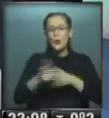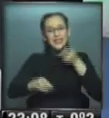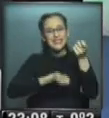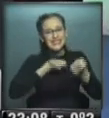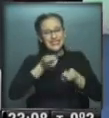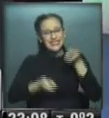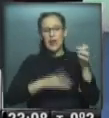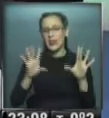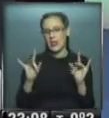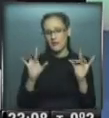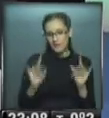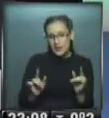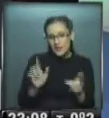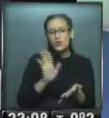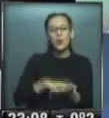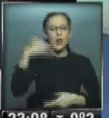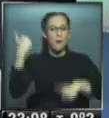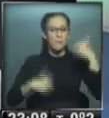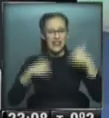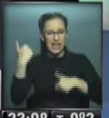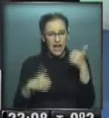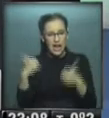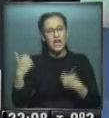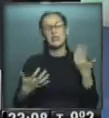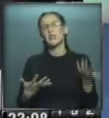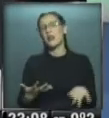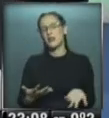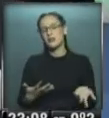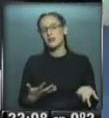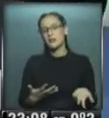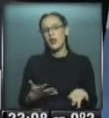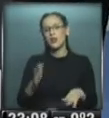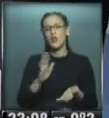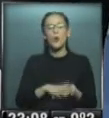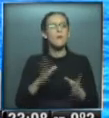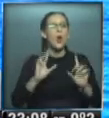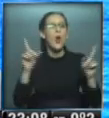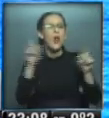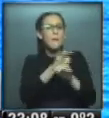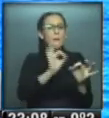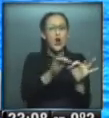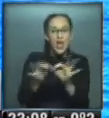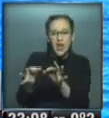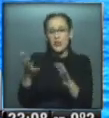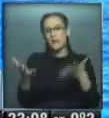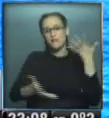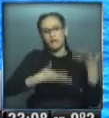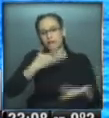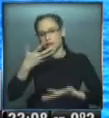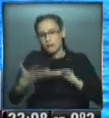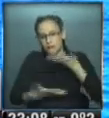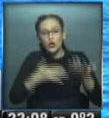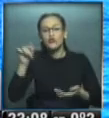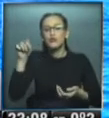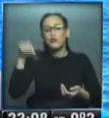comercial, en materia de competencias, en materia de guerras de monedas, en fin, todo lo que estamos viendo